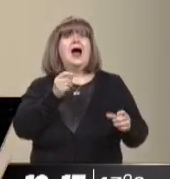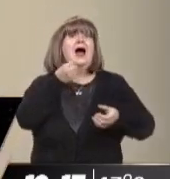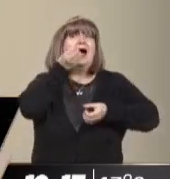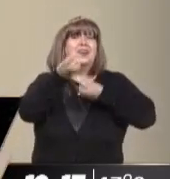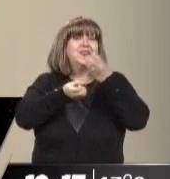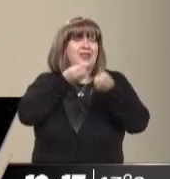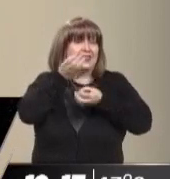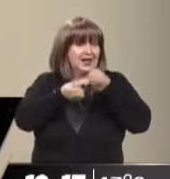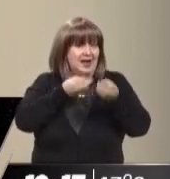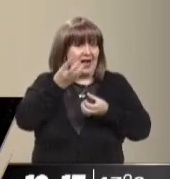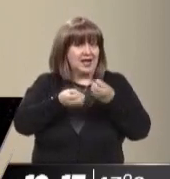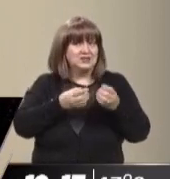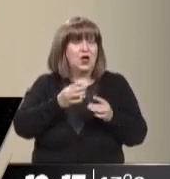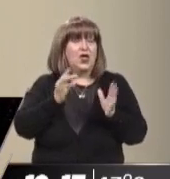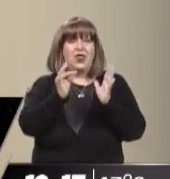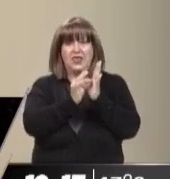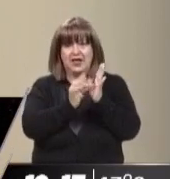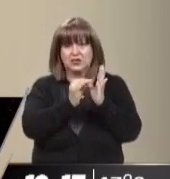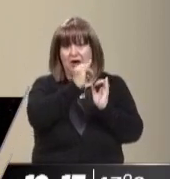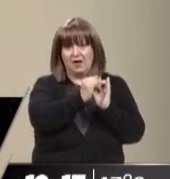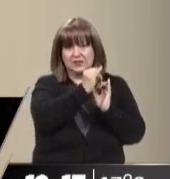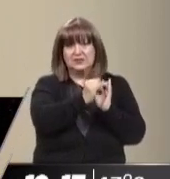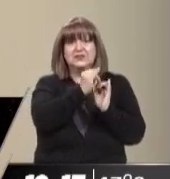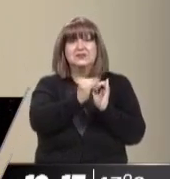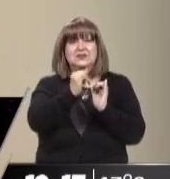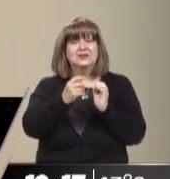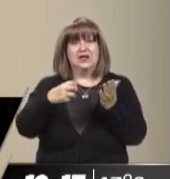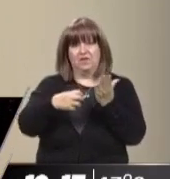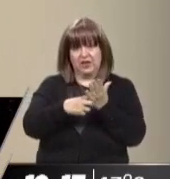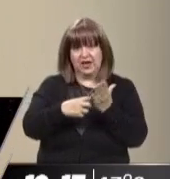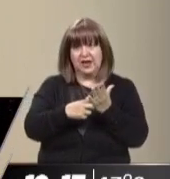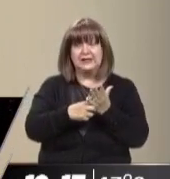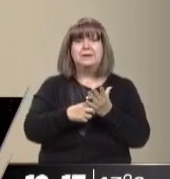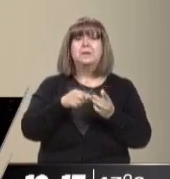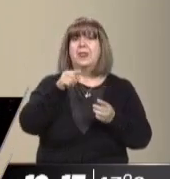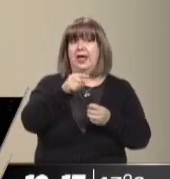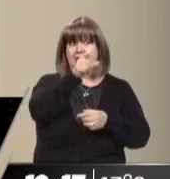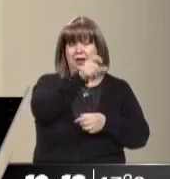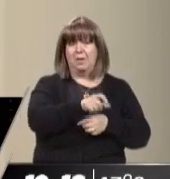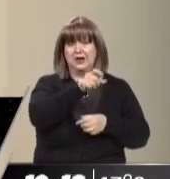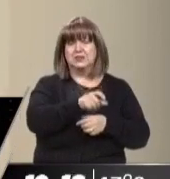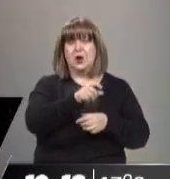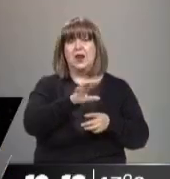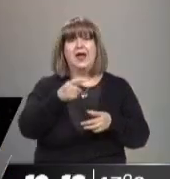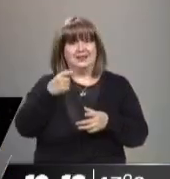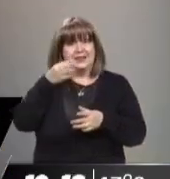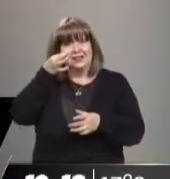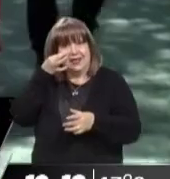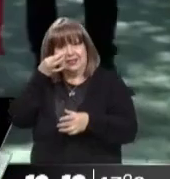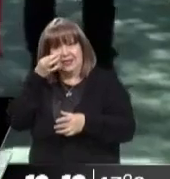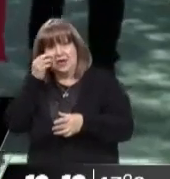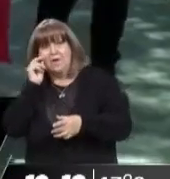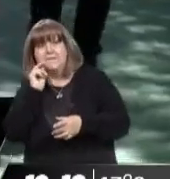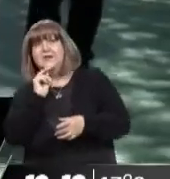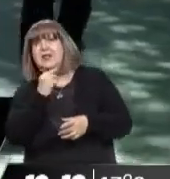información precisa o datos precisos para avanzar en esta investigación. Y es que este hombre, este testigo, señaló a